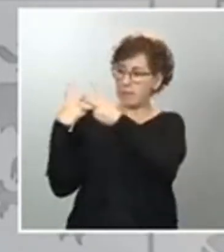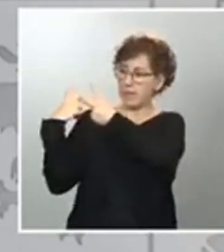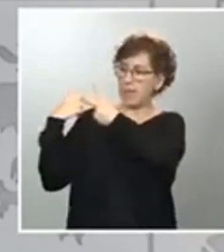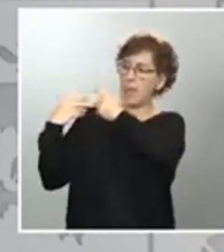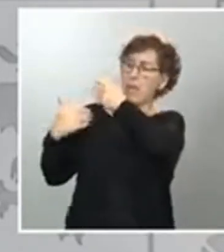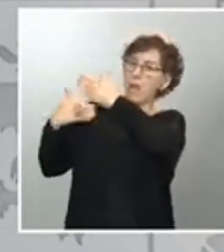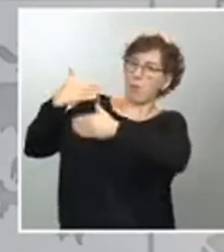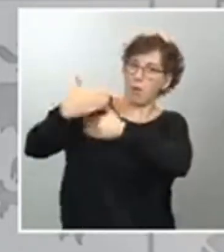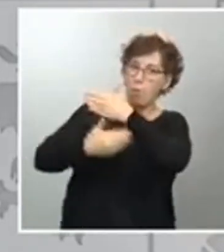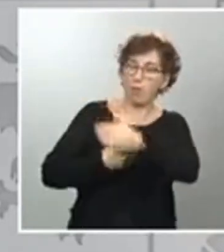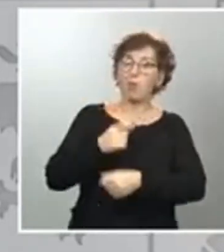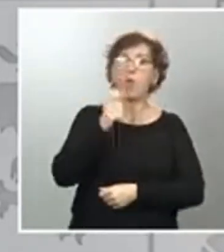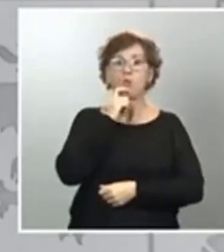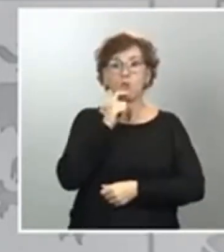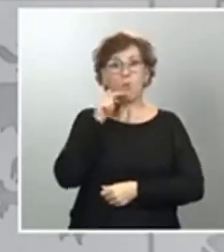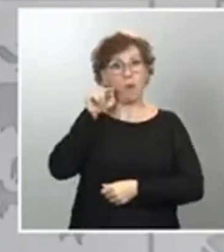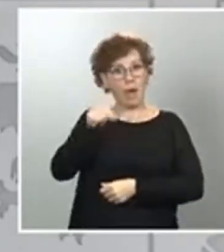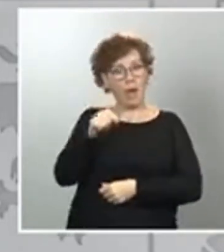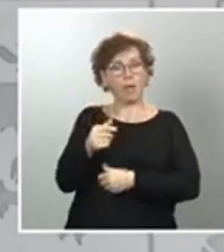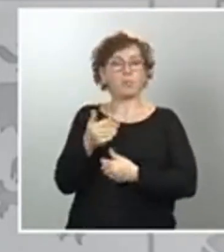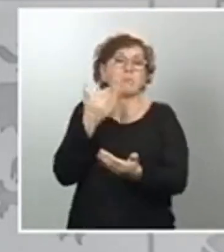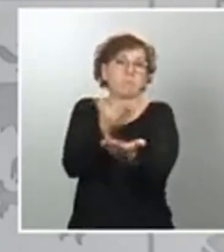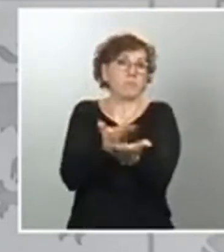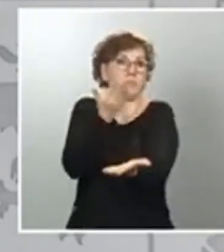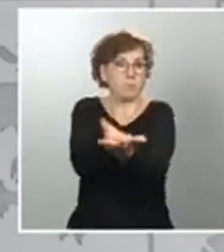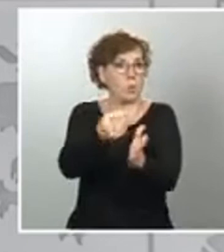iremos planteando distintas medidas. Pero